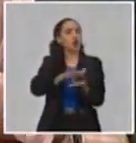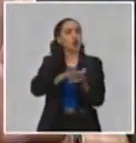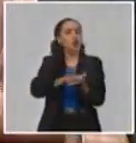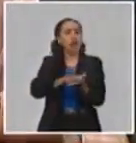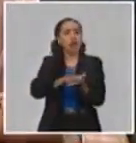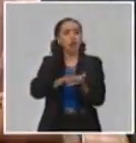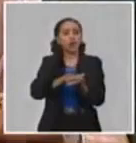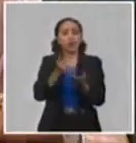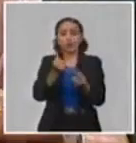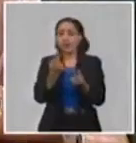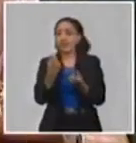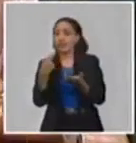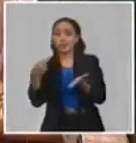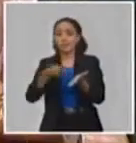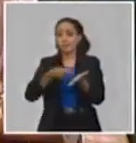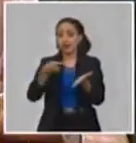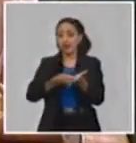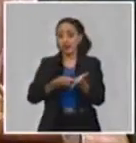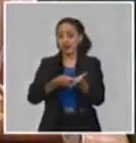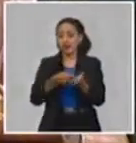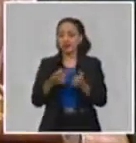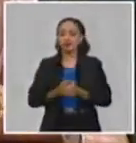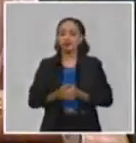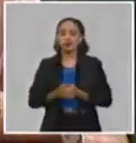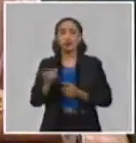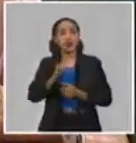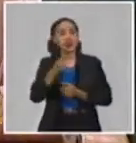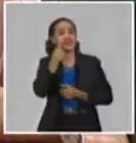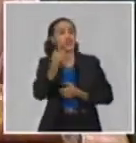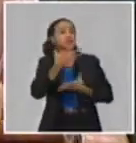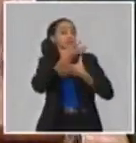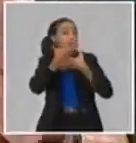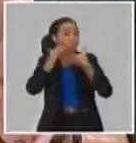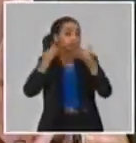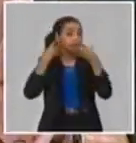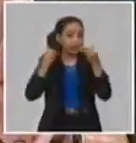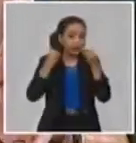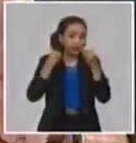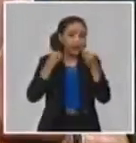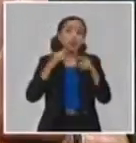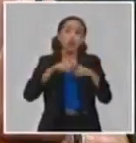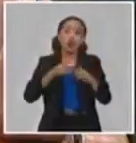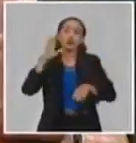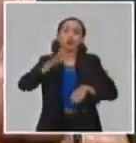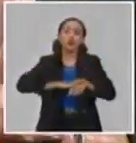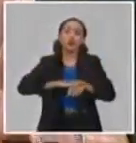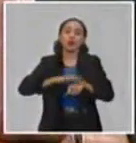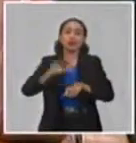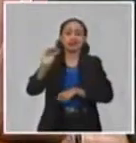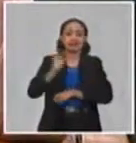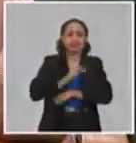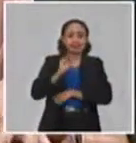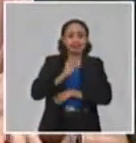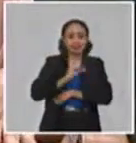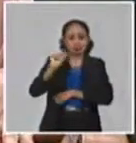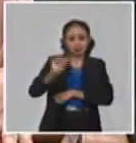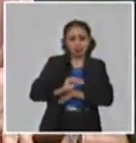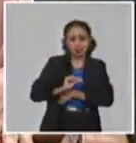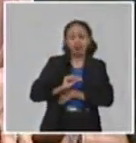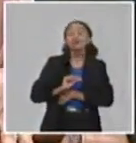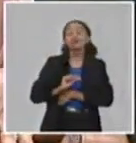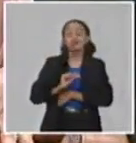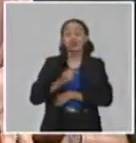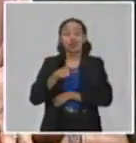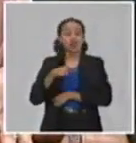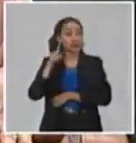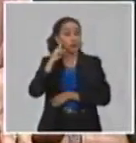debía pasar, descapitalización, pérdidas, y todo ello conllevado a los bajos salarios. Ya ustedes escuchábamos al administrador, el administrador